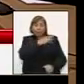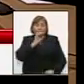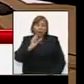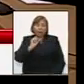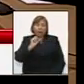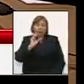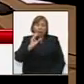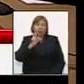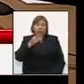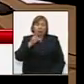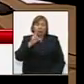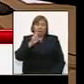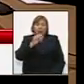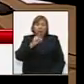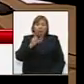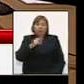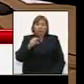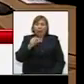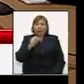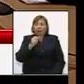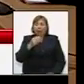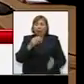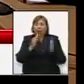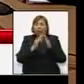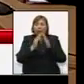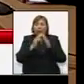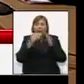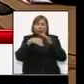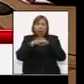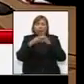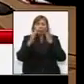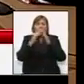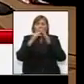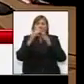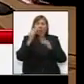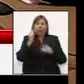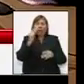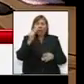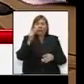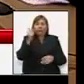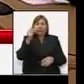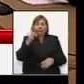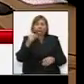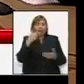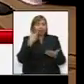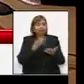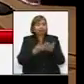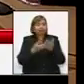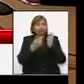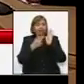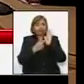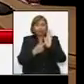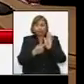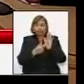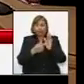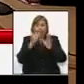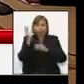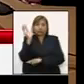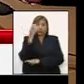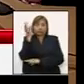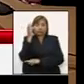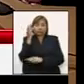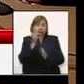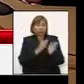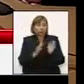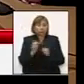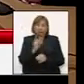Elis Jorge, quien prestaba seguridad en la vivienda del expresidente Alan García. Está previsto, él dijo, llevar una ambulancia, pero